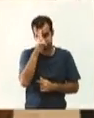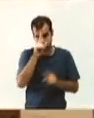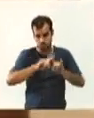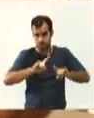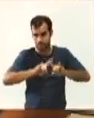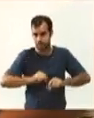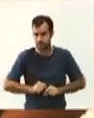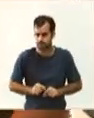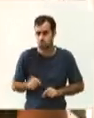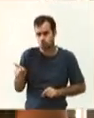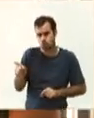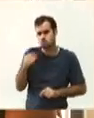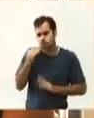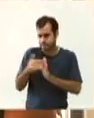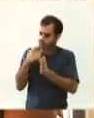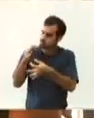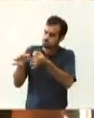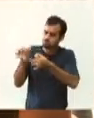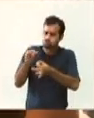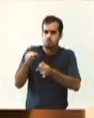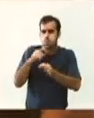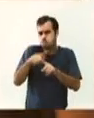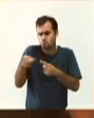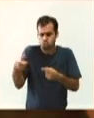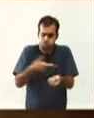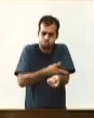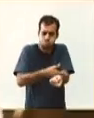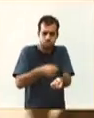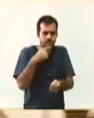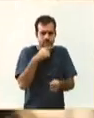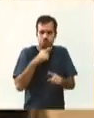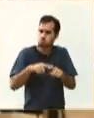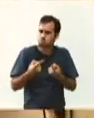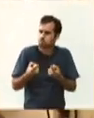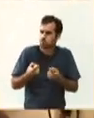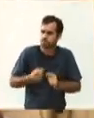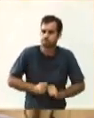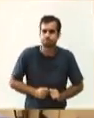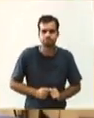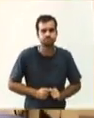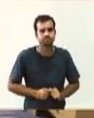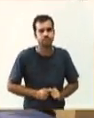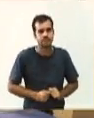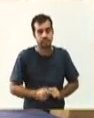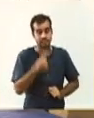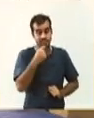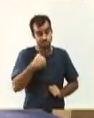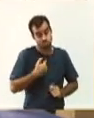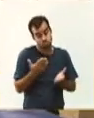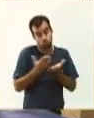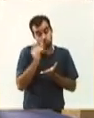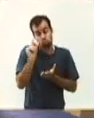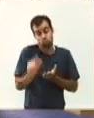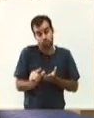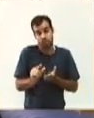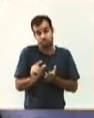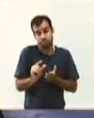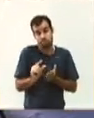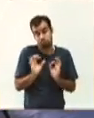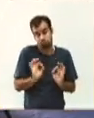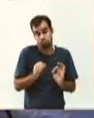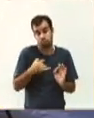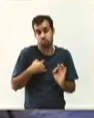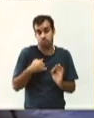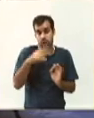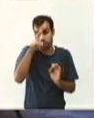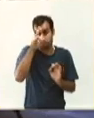y coméntame, ¿qué te motiva a hacer tu donación? Bueno, como estudiante de Ciencias Médicas, una de las cosas que reconozco es la necesidad que existe tanto